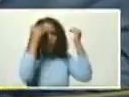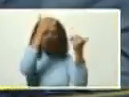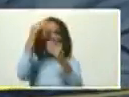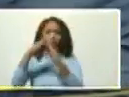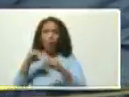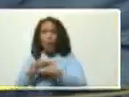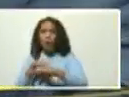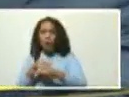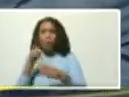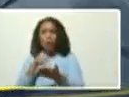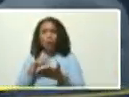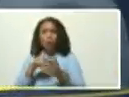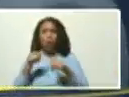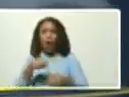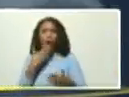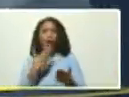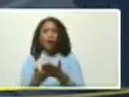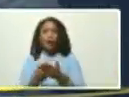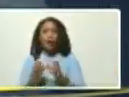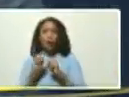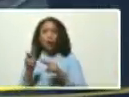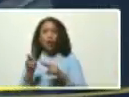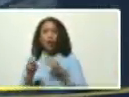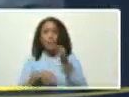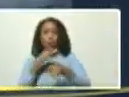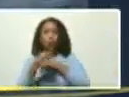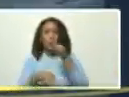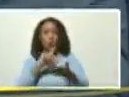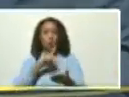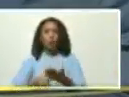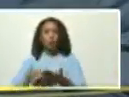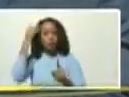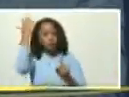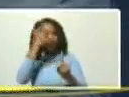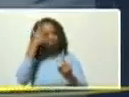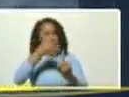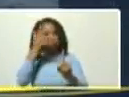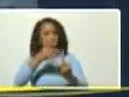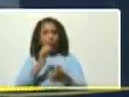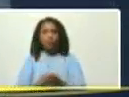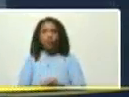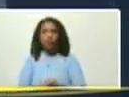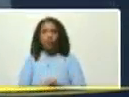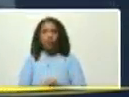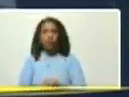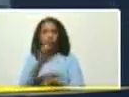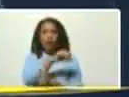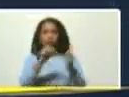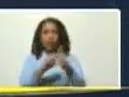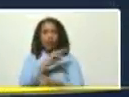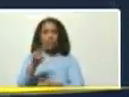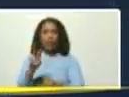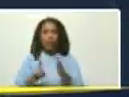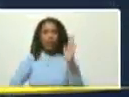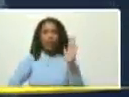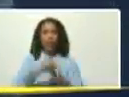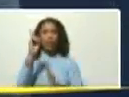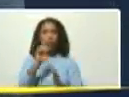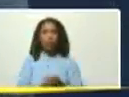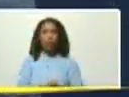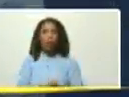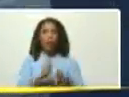los presentes. Bueno, muchísimas gracias por la oportunidad, presidente. Cumpliendo sus instrucciones y las instrucciones de la vicepresidenta, se desarrolló